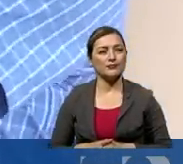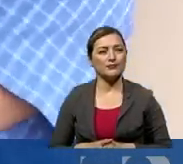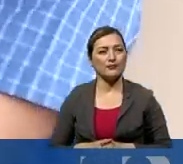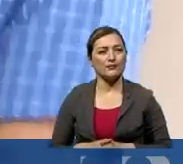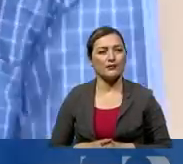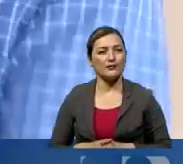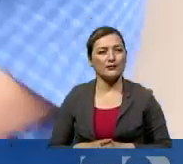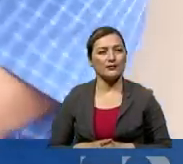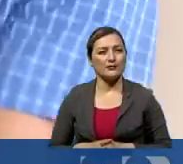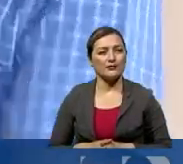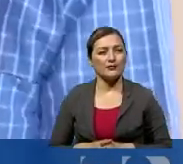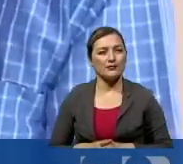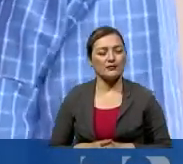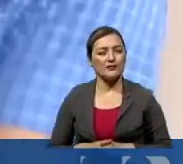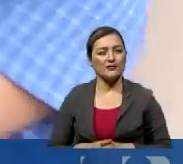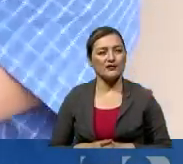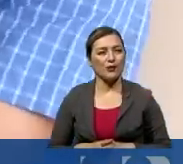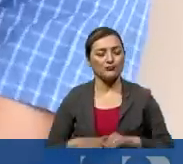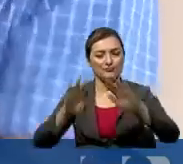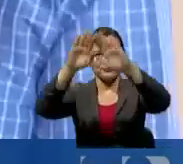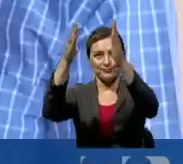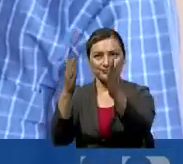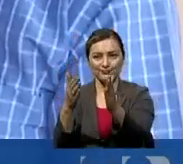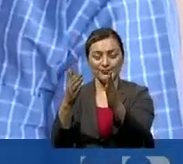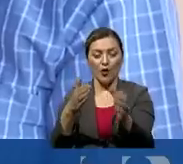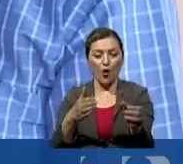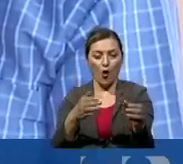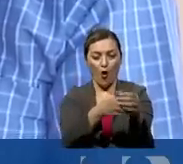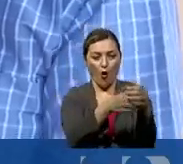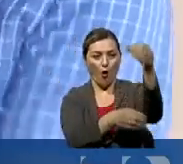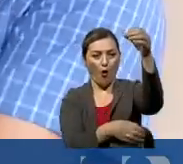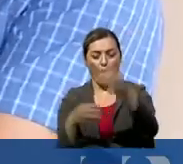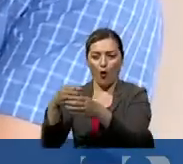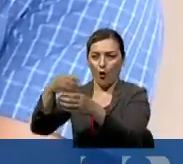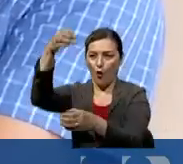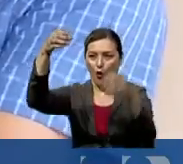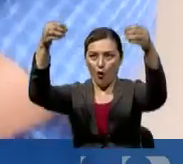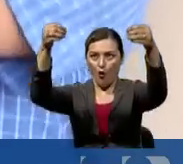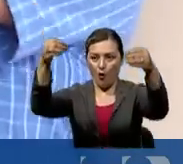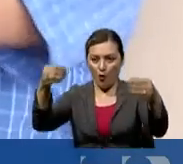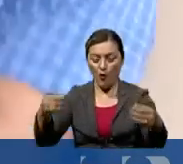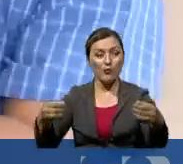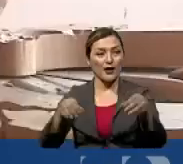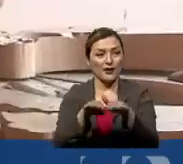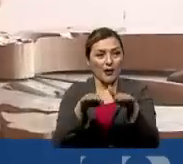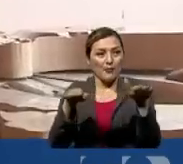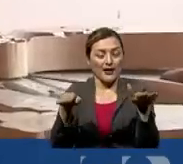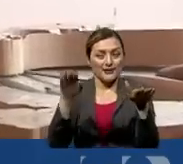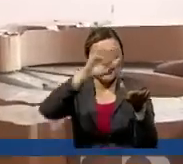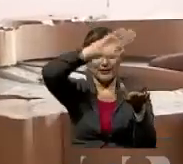tiene un nicho, unas dos columnas, la mesa de altar y un copete.